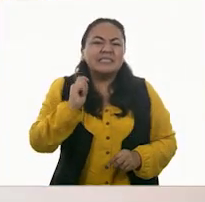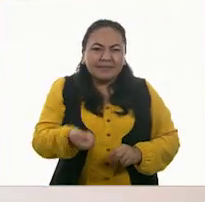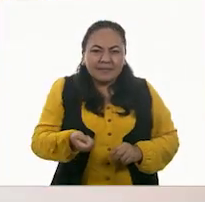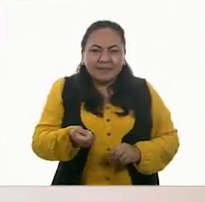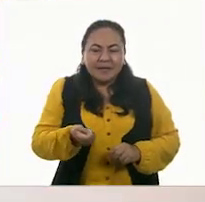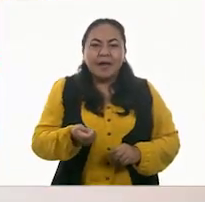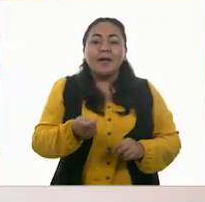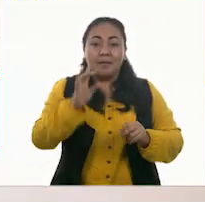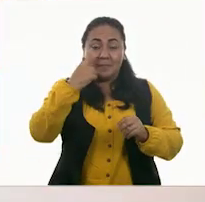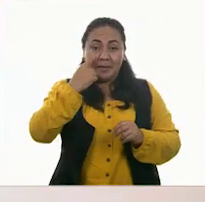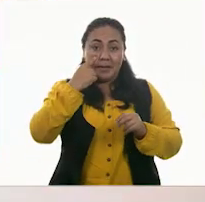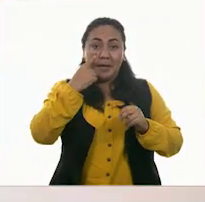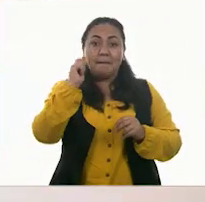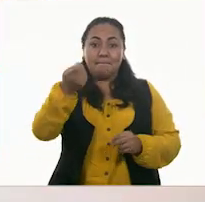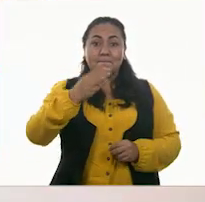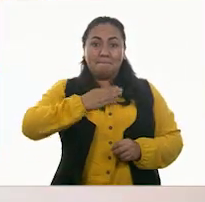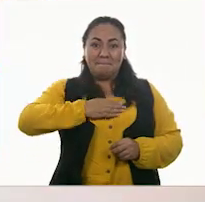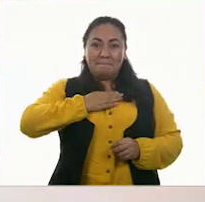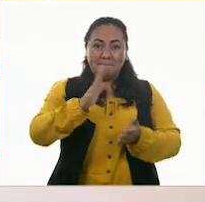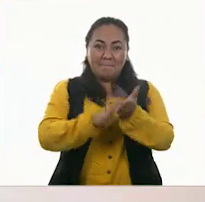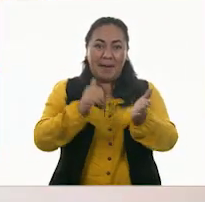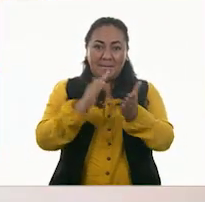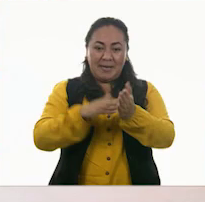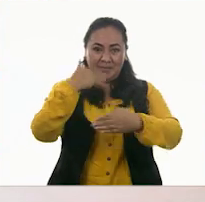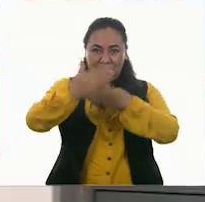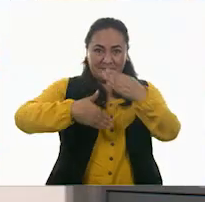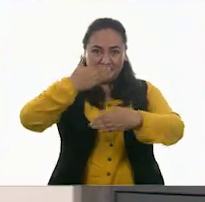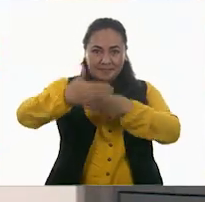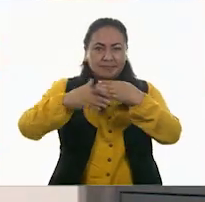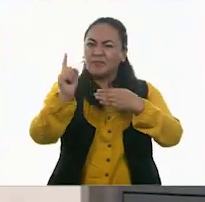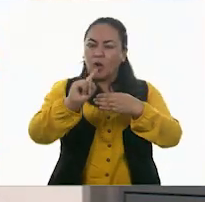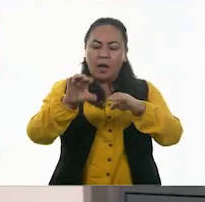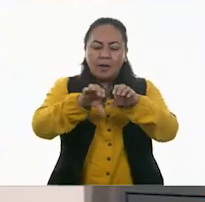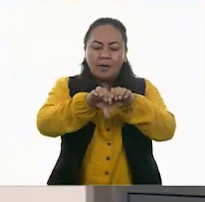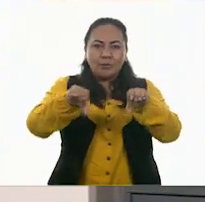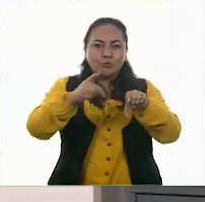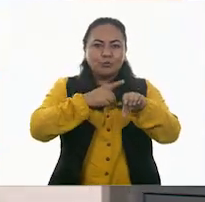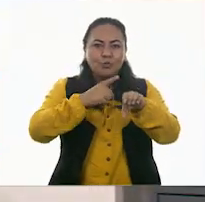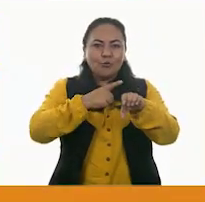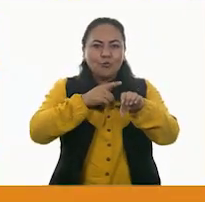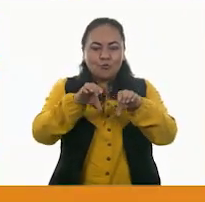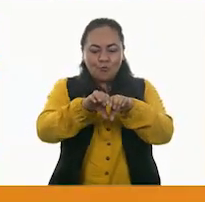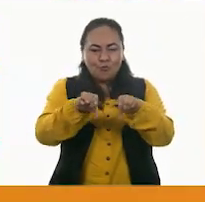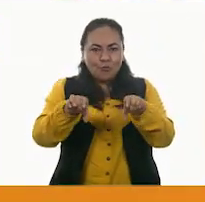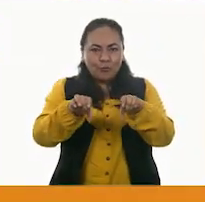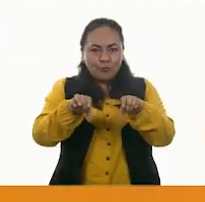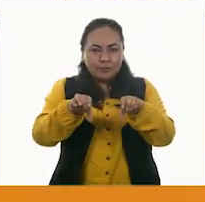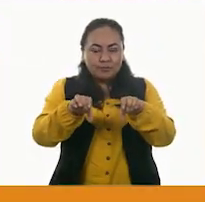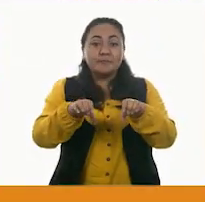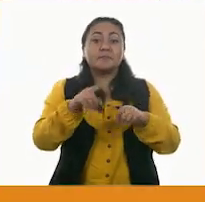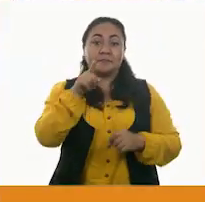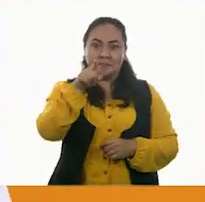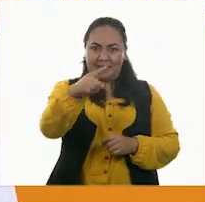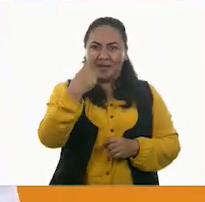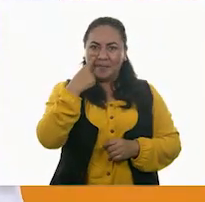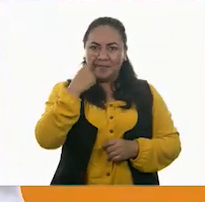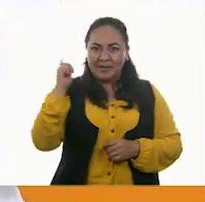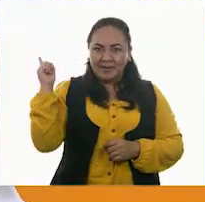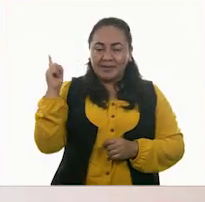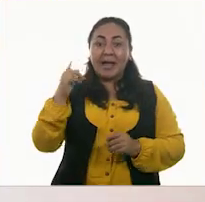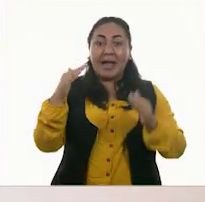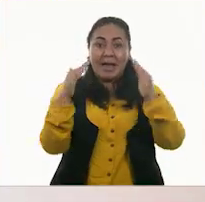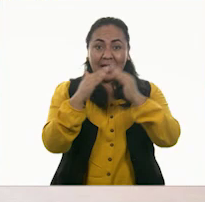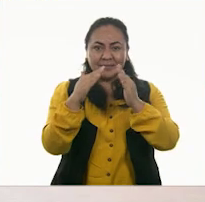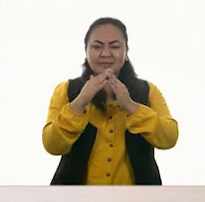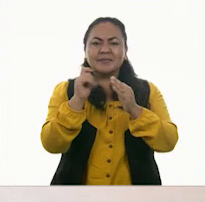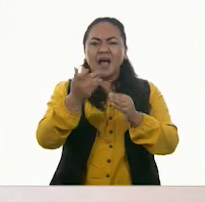un rollito de papel que todos podemos tener en casa. Por favor, Aníbal. Allá en casita, la última clase que vimos